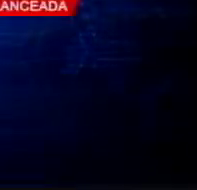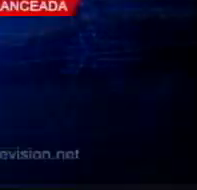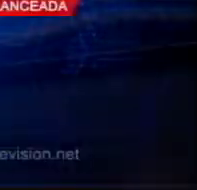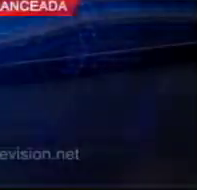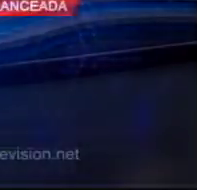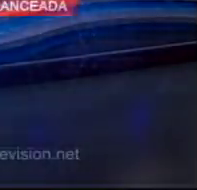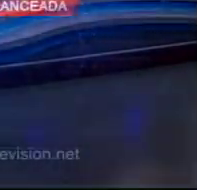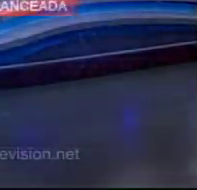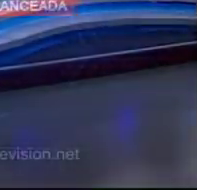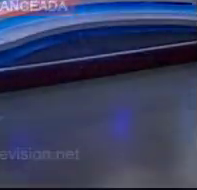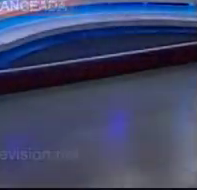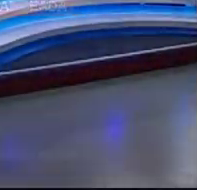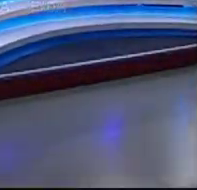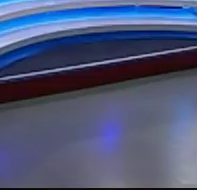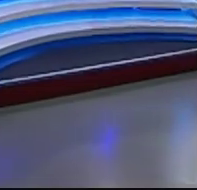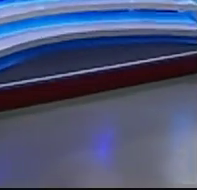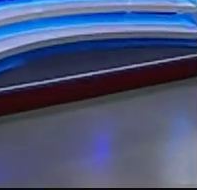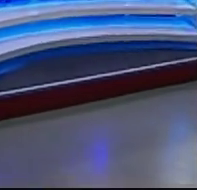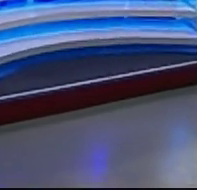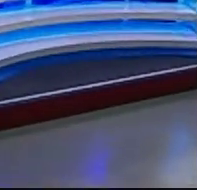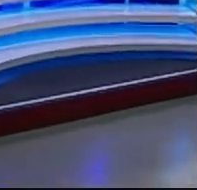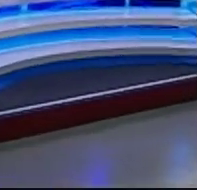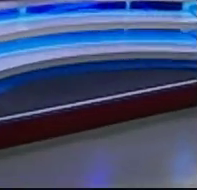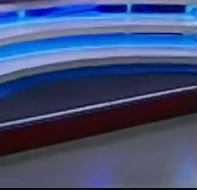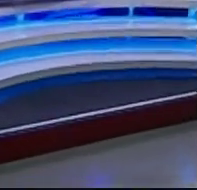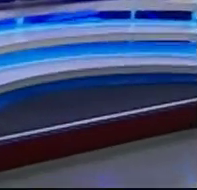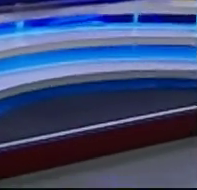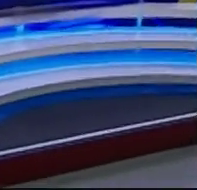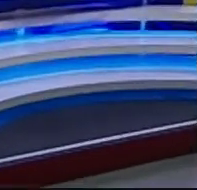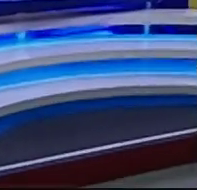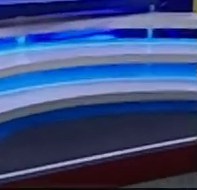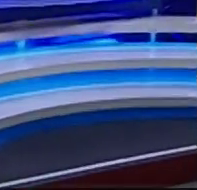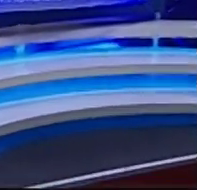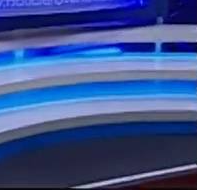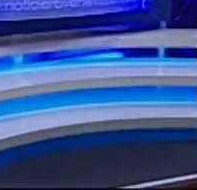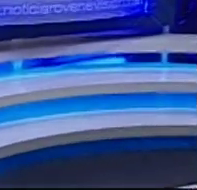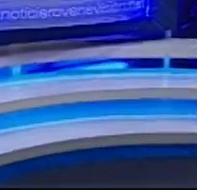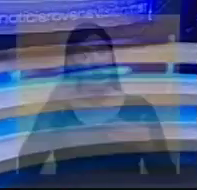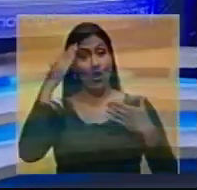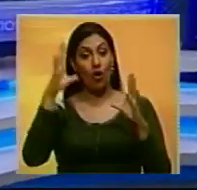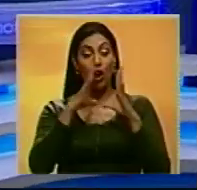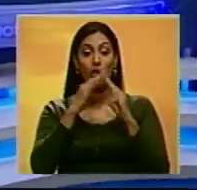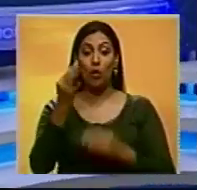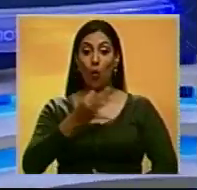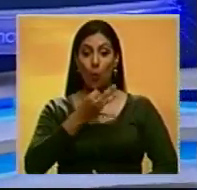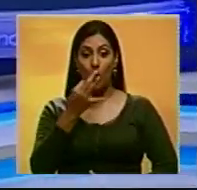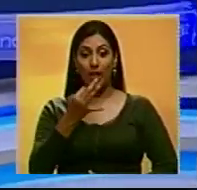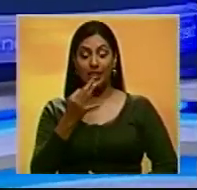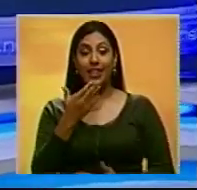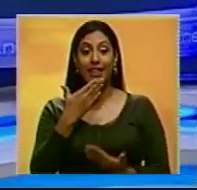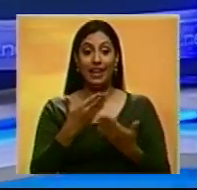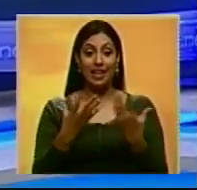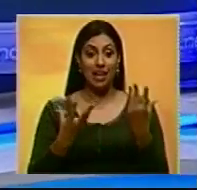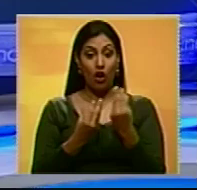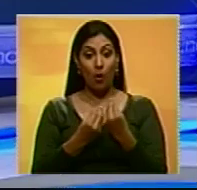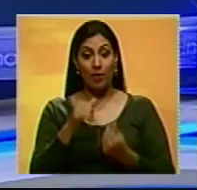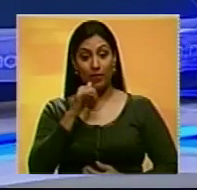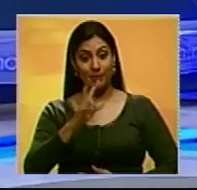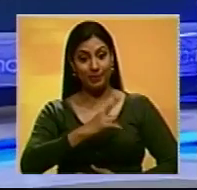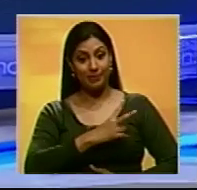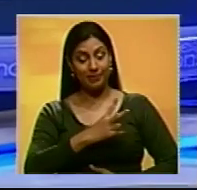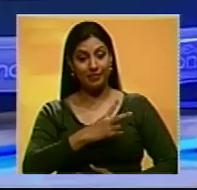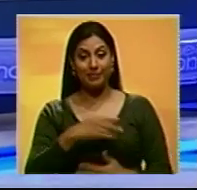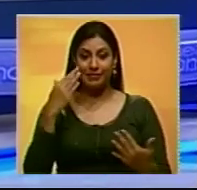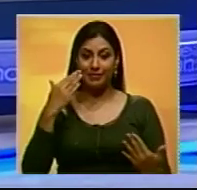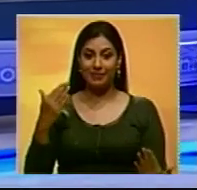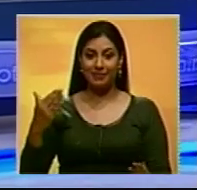Noticiero Venevisión. Información justa y balanceada. ¿Qué tal, amigos? Muy buenas tardes. Gracias por acompañarnos en la